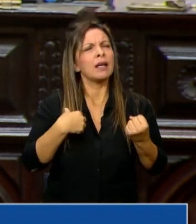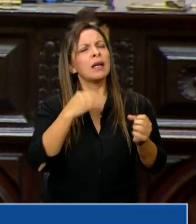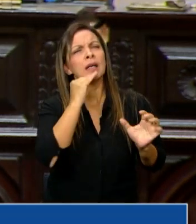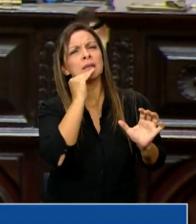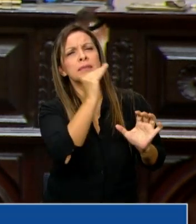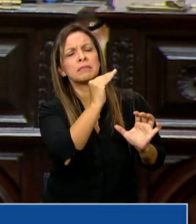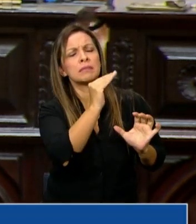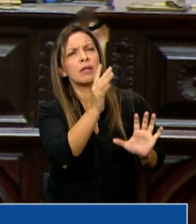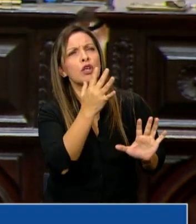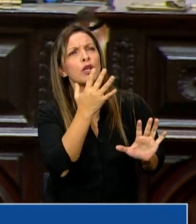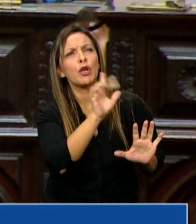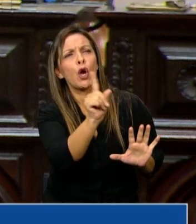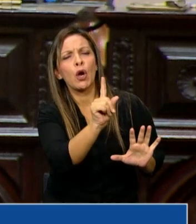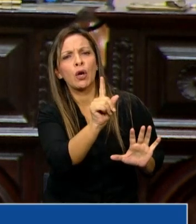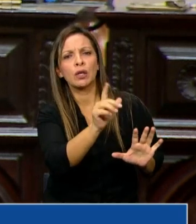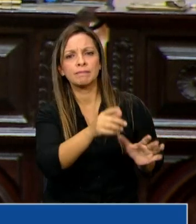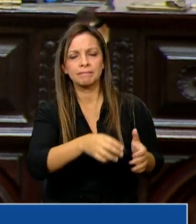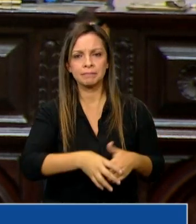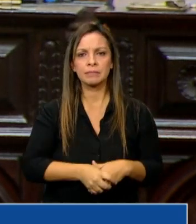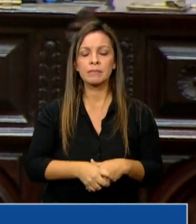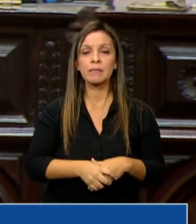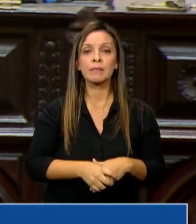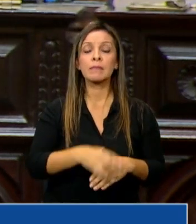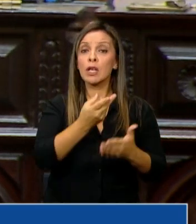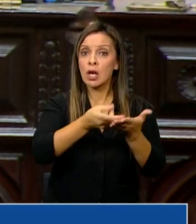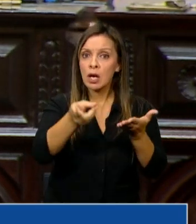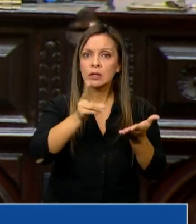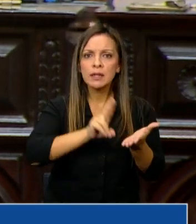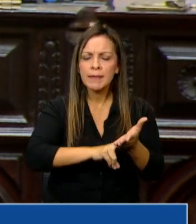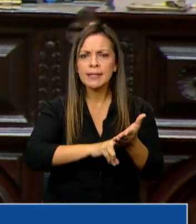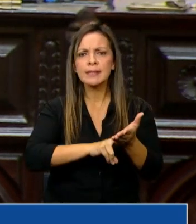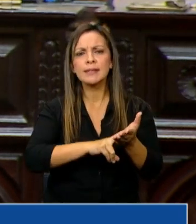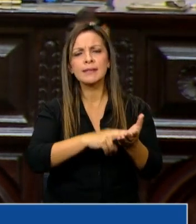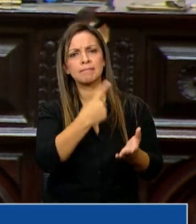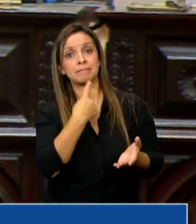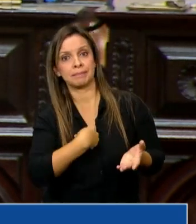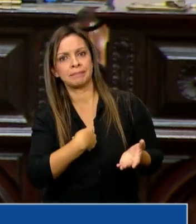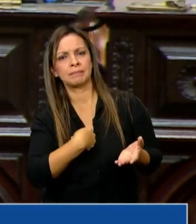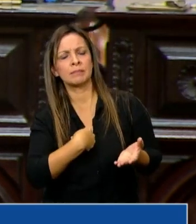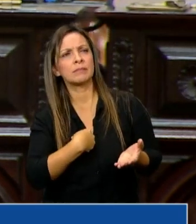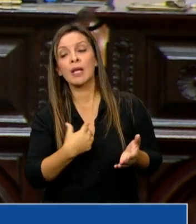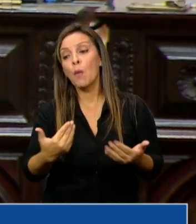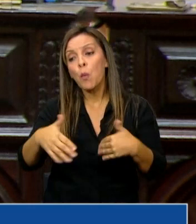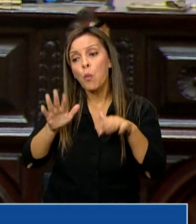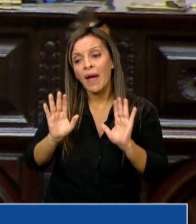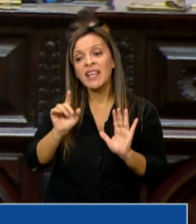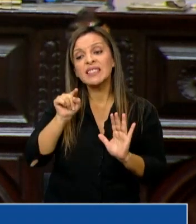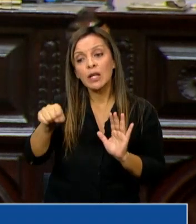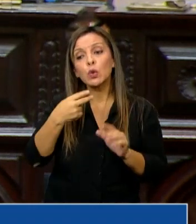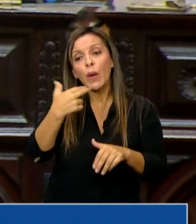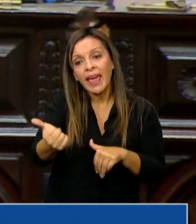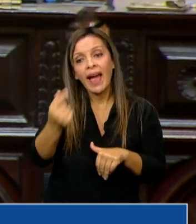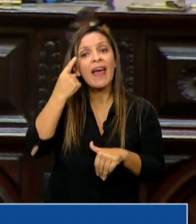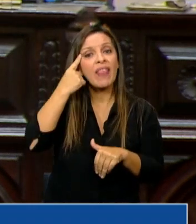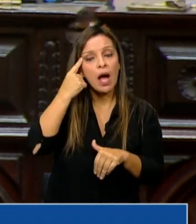balbucear: no. La réplica, sin anestesia, termina de hundirla. Es muy probable que tenga síndrome de